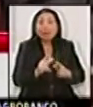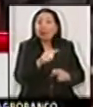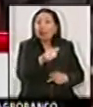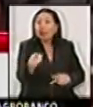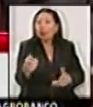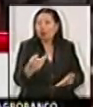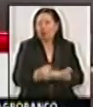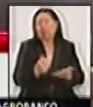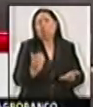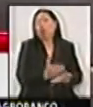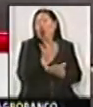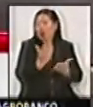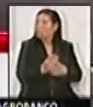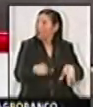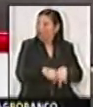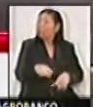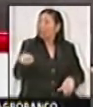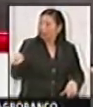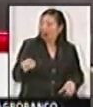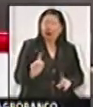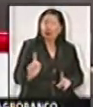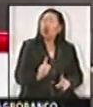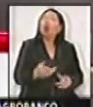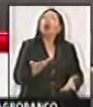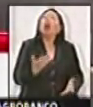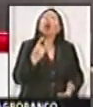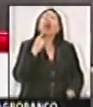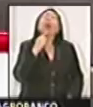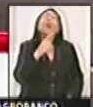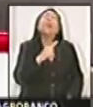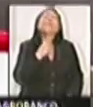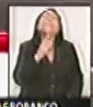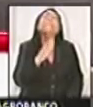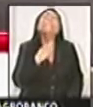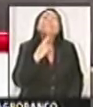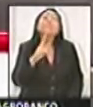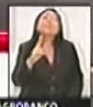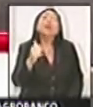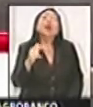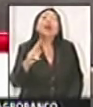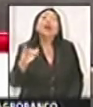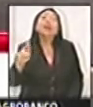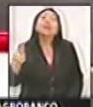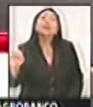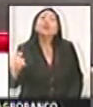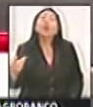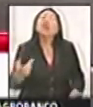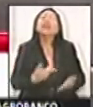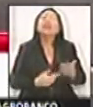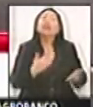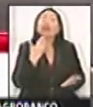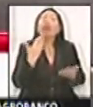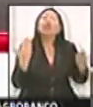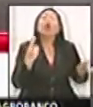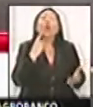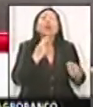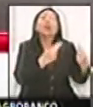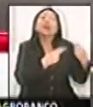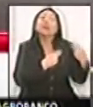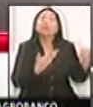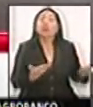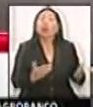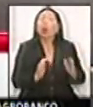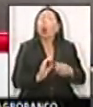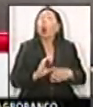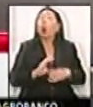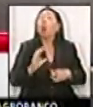han causado al país también. Que no puede ser, ¿dónde está el señor Valareso? ¿Y la responsabilidad de los ex miembros de CONFIEP? ¿O dónde está la responsabilidad del